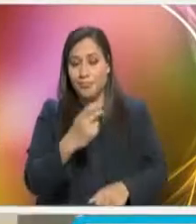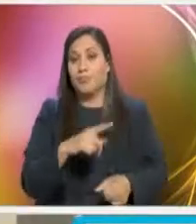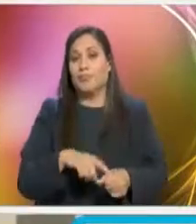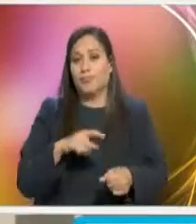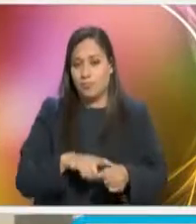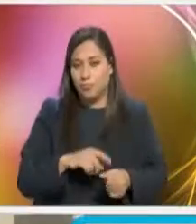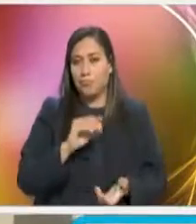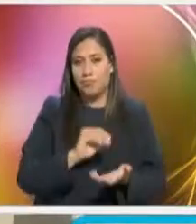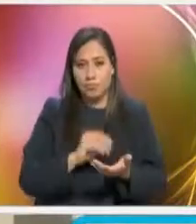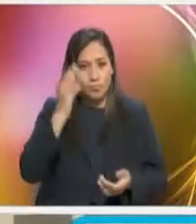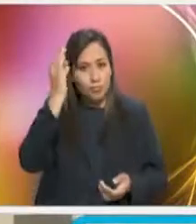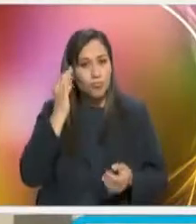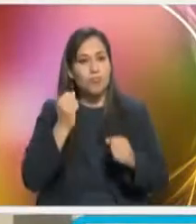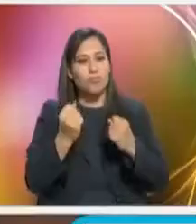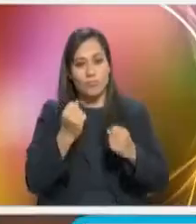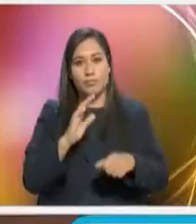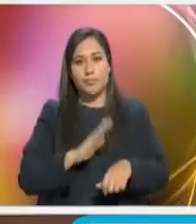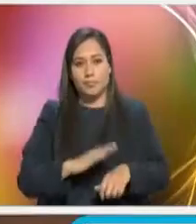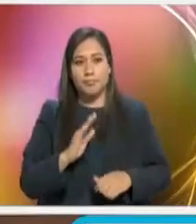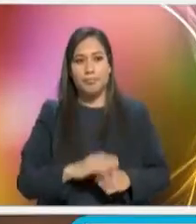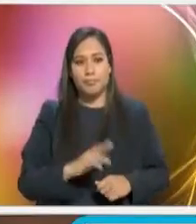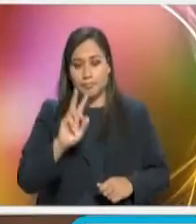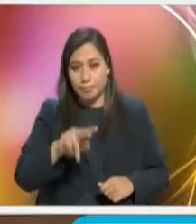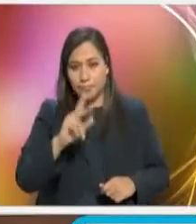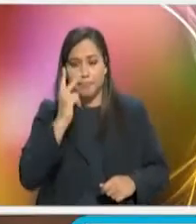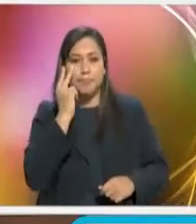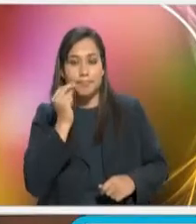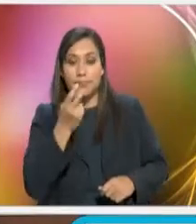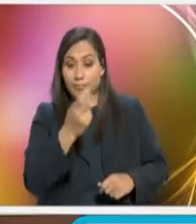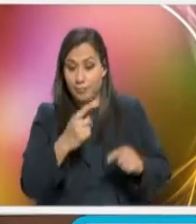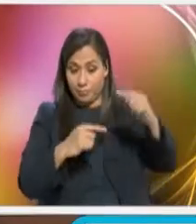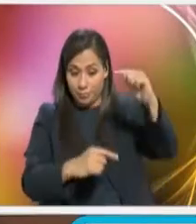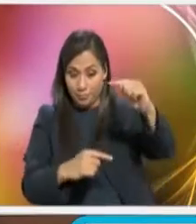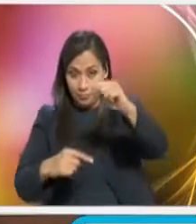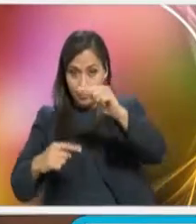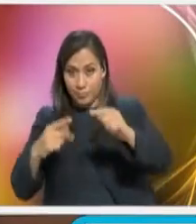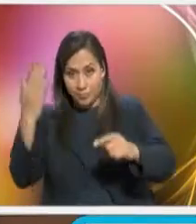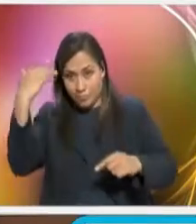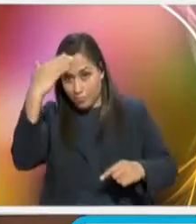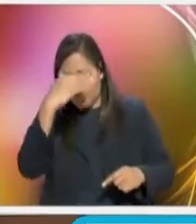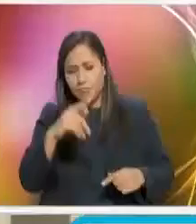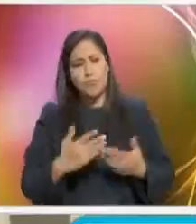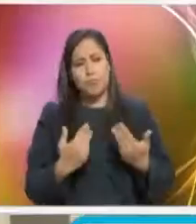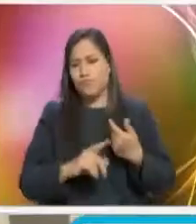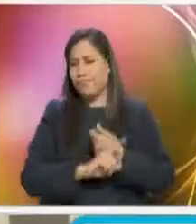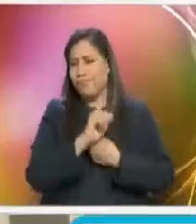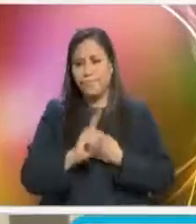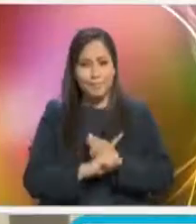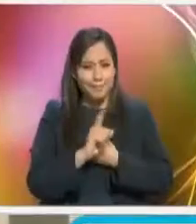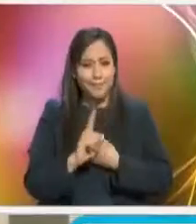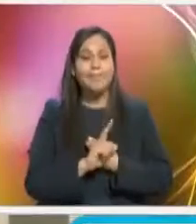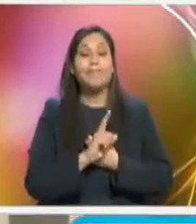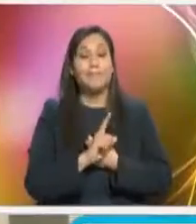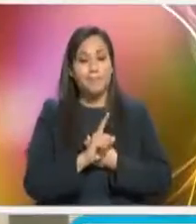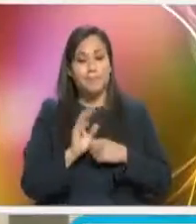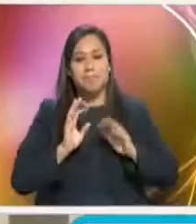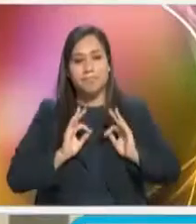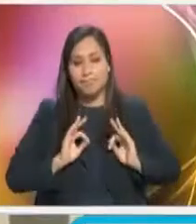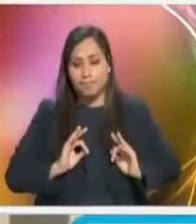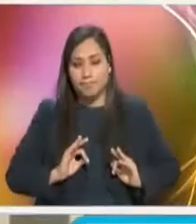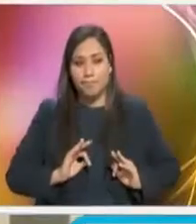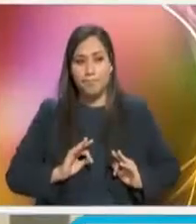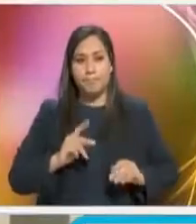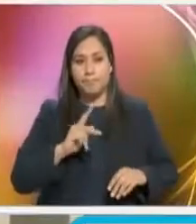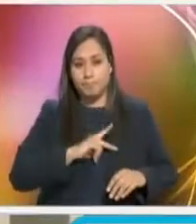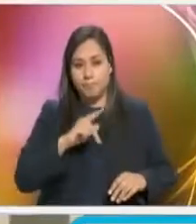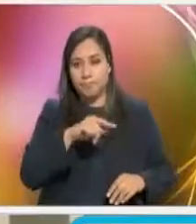color todavía se fortalezca mucho más. Entonces, de verdad, Pau, que con estos tintes no vamos a tener ningún problema, vamos a poder estar muy tranquilas de que nuestra